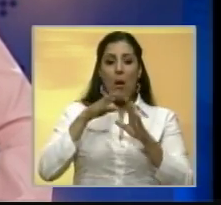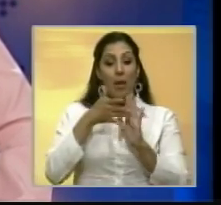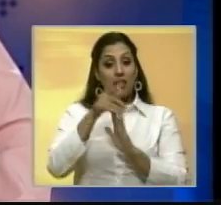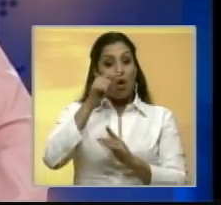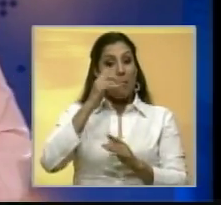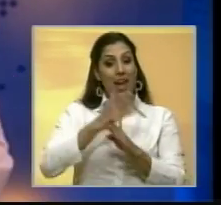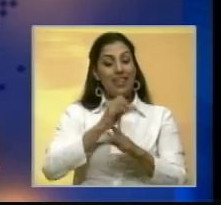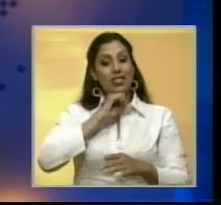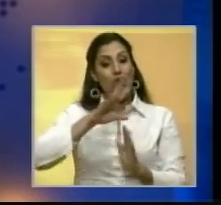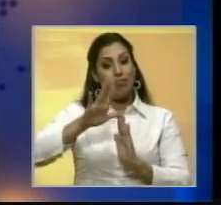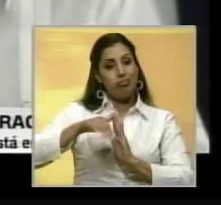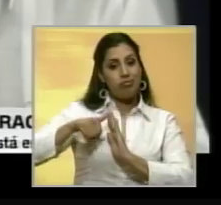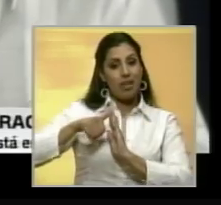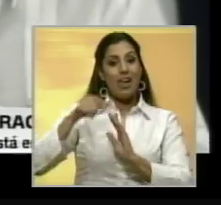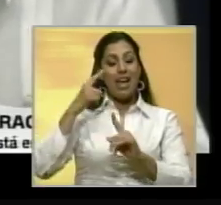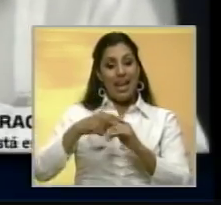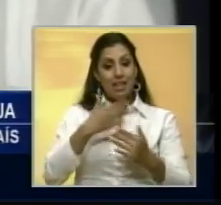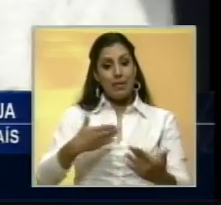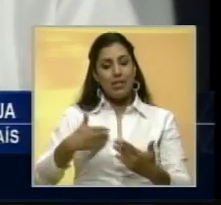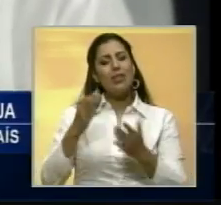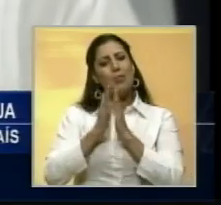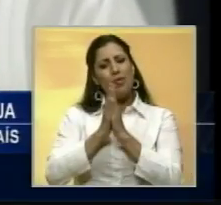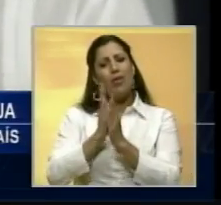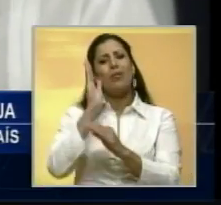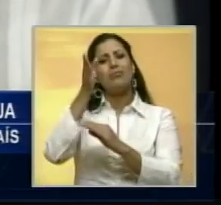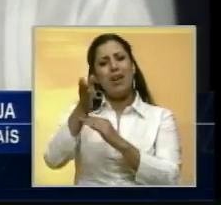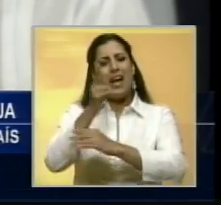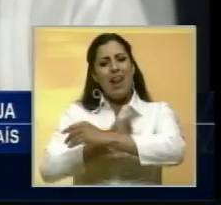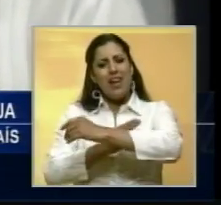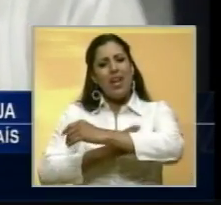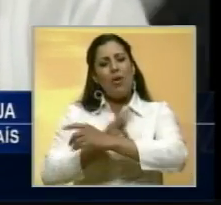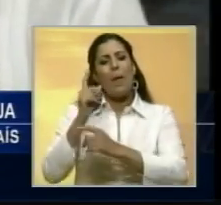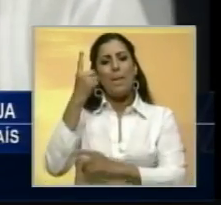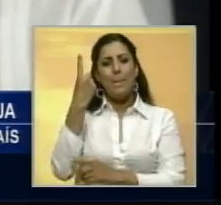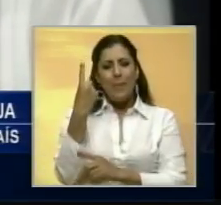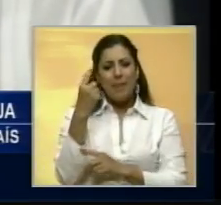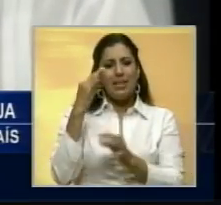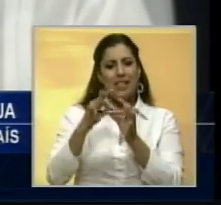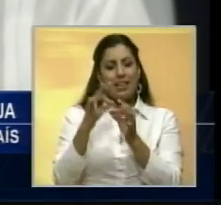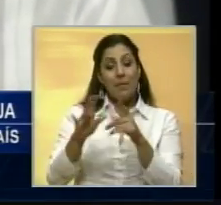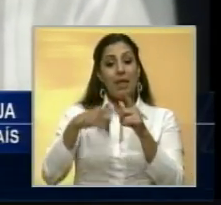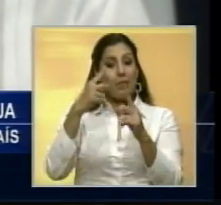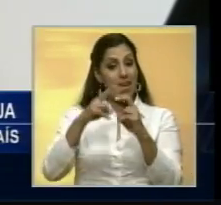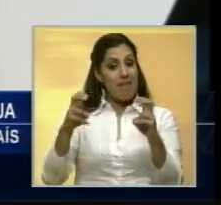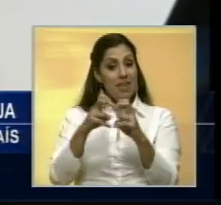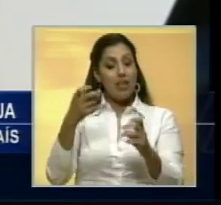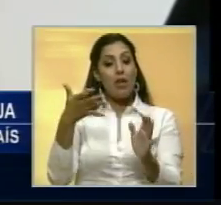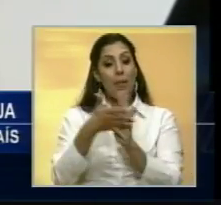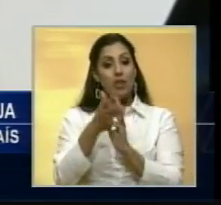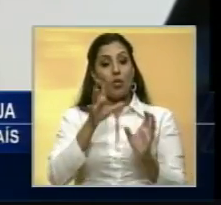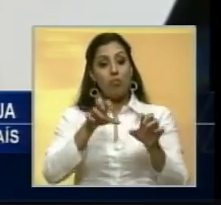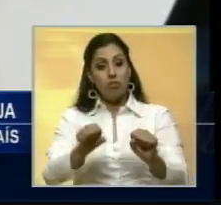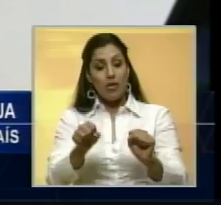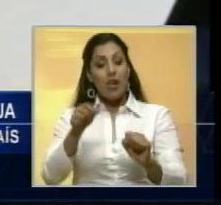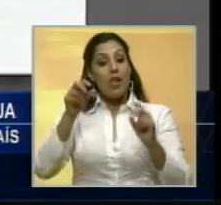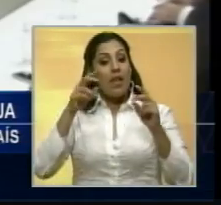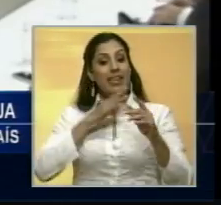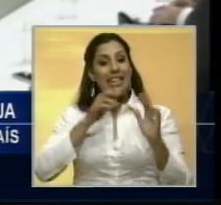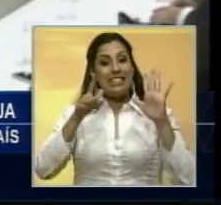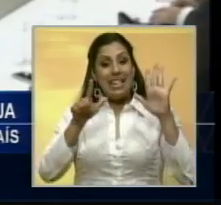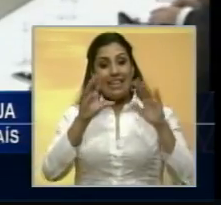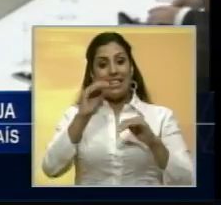presunta corrupción. El exmandatario solicitó el asilo el 1 de septiembre, luego de que fuera investigado por un patrimonio que supera